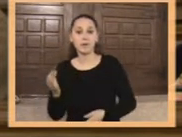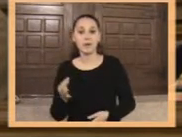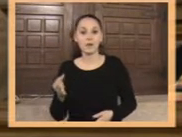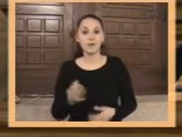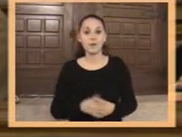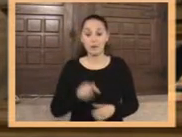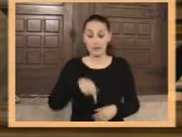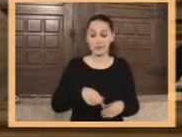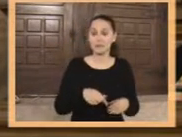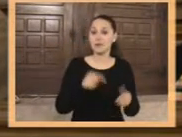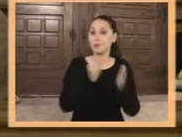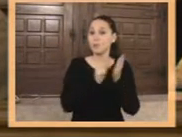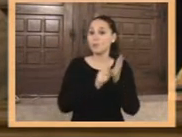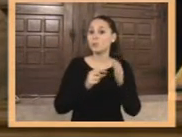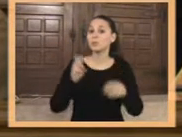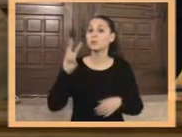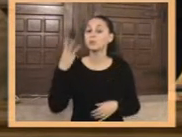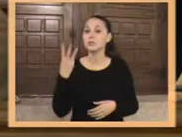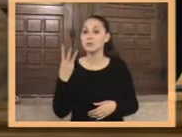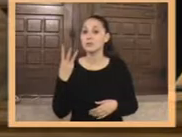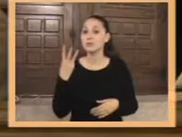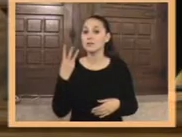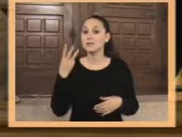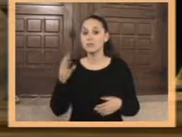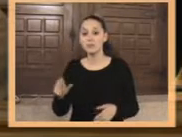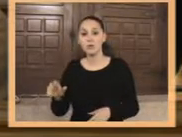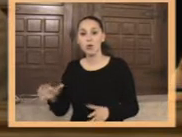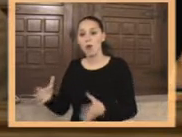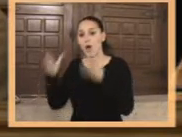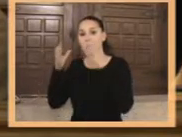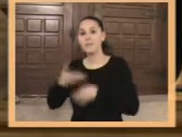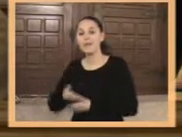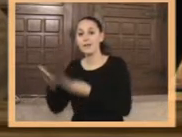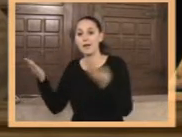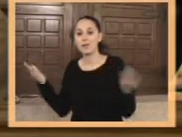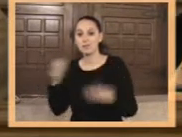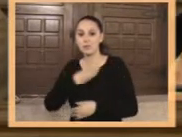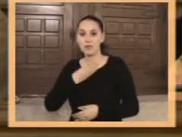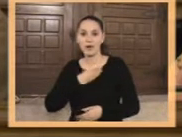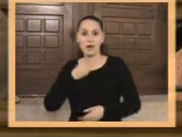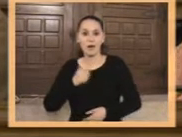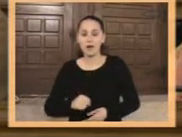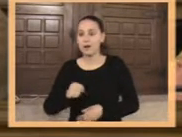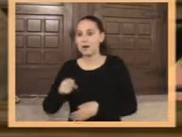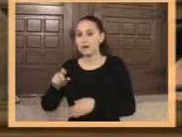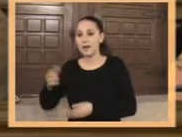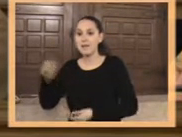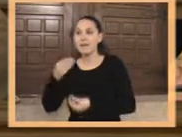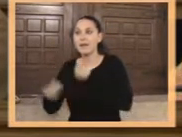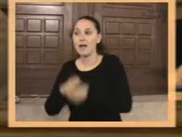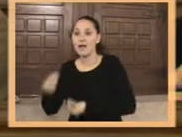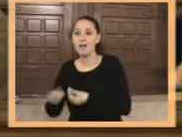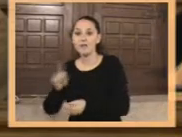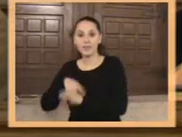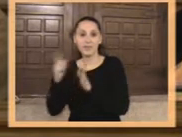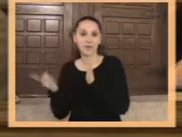esta moción dice, en el punto tercero, autorizar al alcalde a emprender cuantas acciones legales. Si es que ya estamos amenazando en la acción de que si no